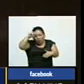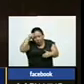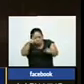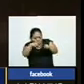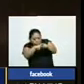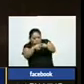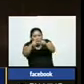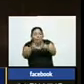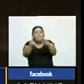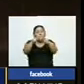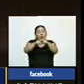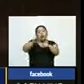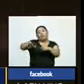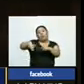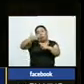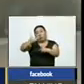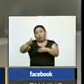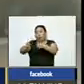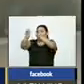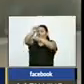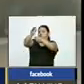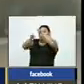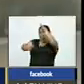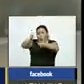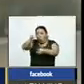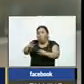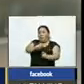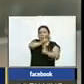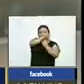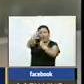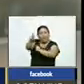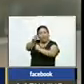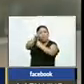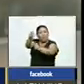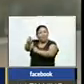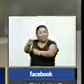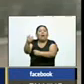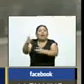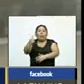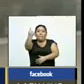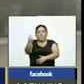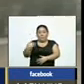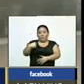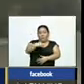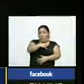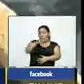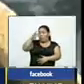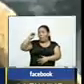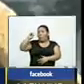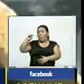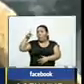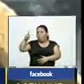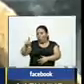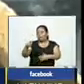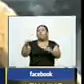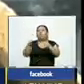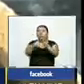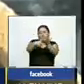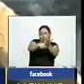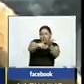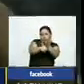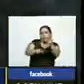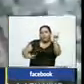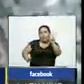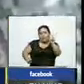El caso pasó a instancias judiciales con demandas penales en contra del ministro de Obras Públicas y la alcaldía de San